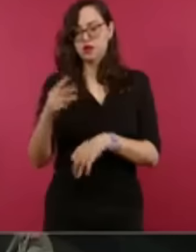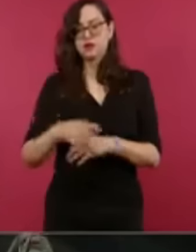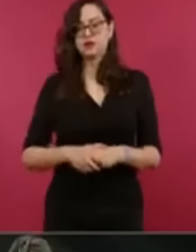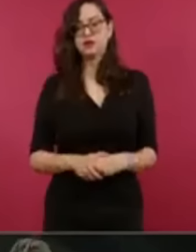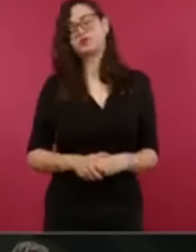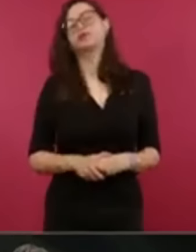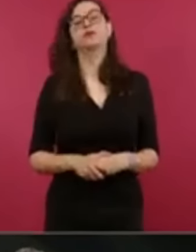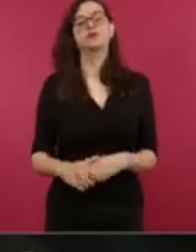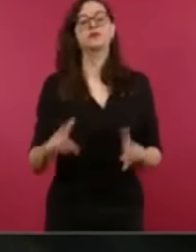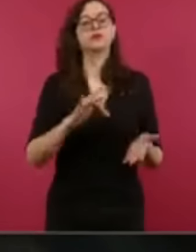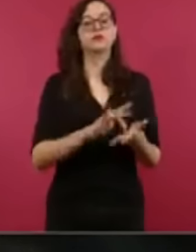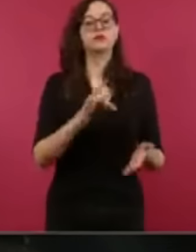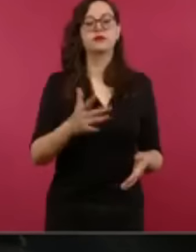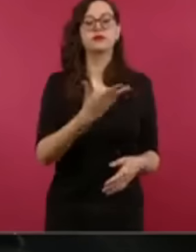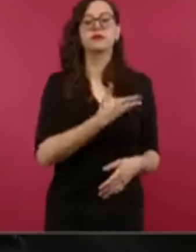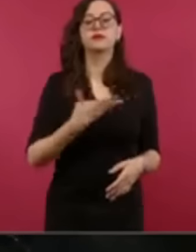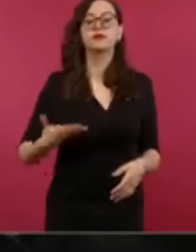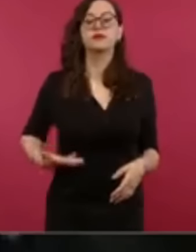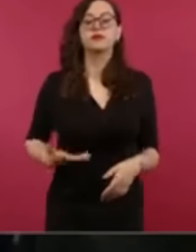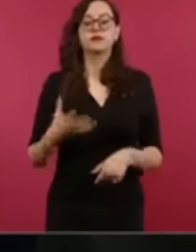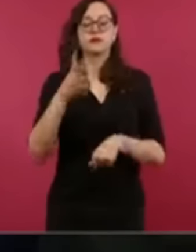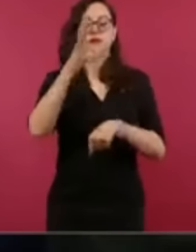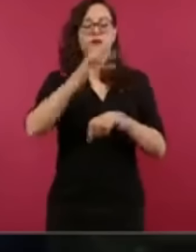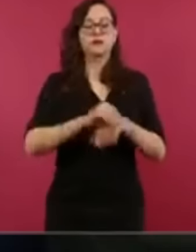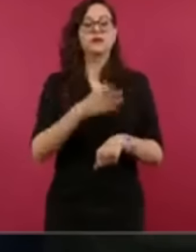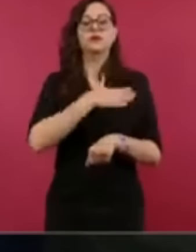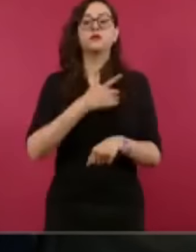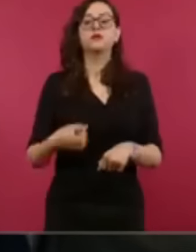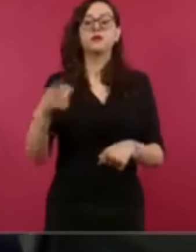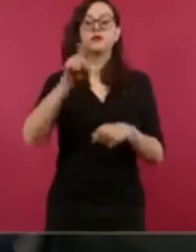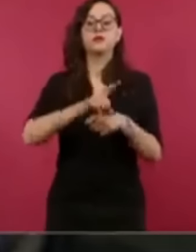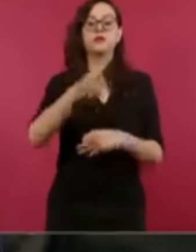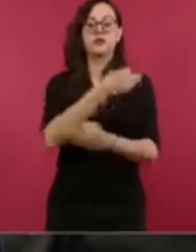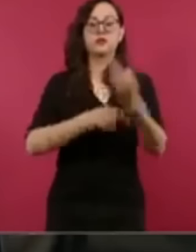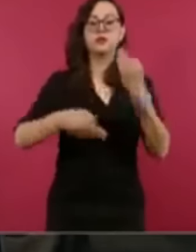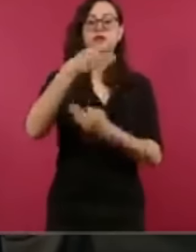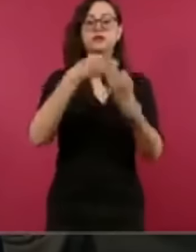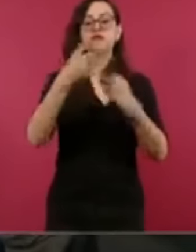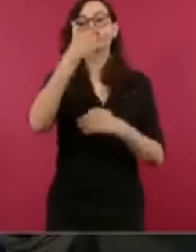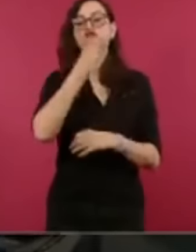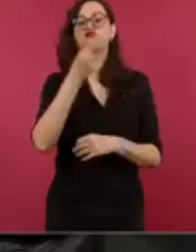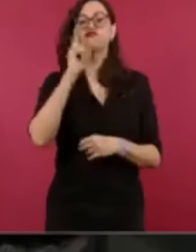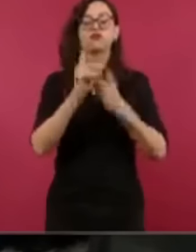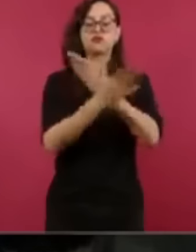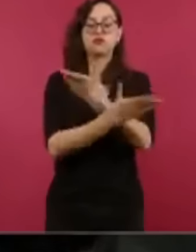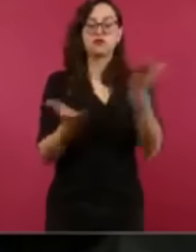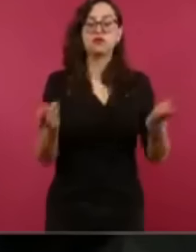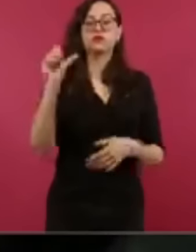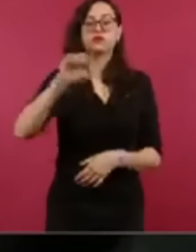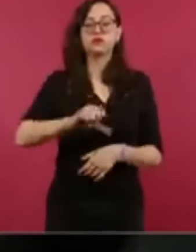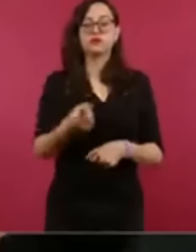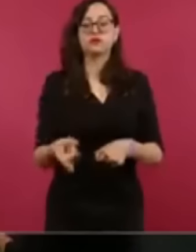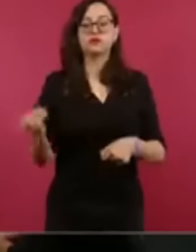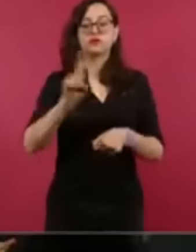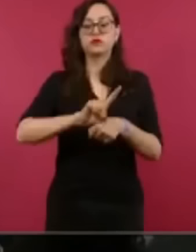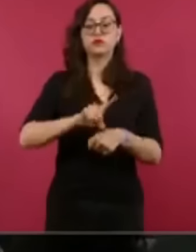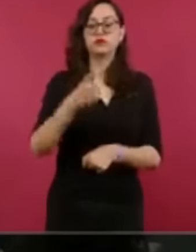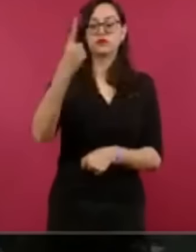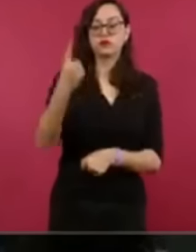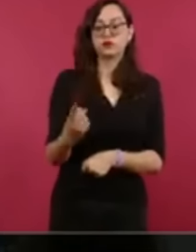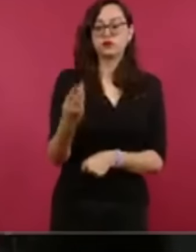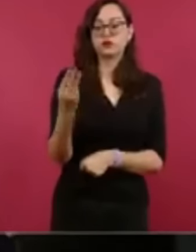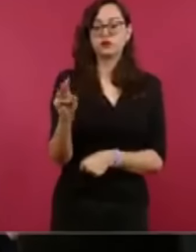presidente. Con su permiso, buenos días a todas, a todos. Hoy es primero de mayo, hasta